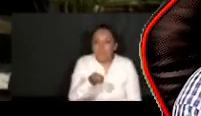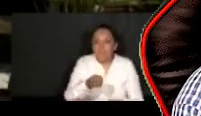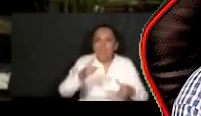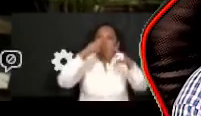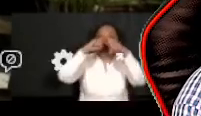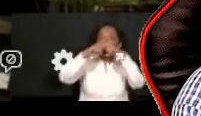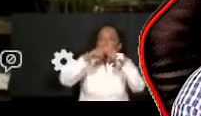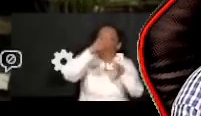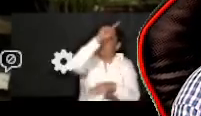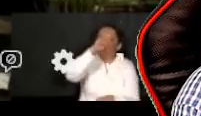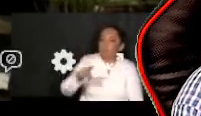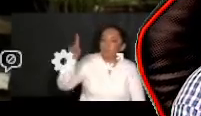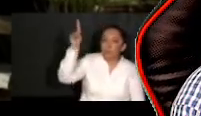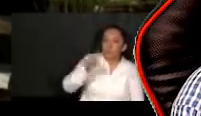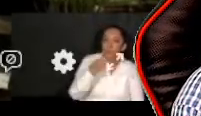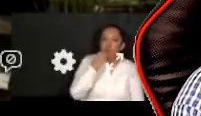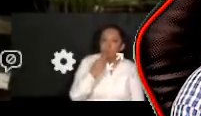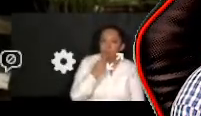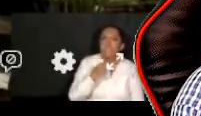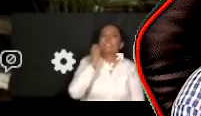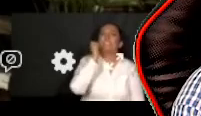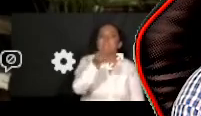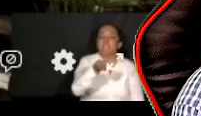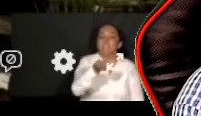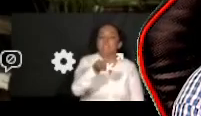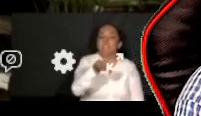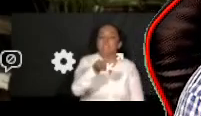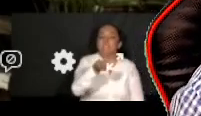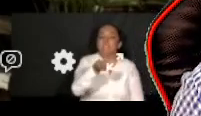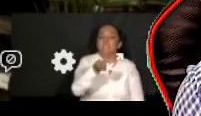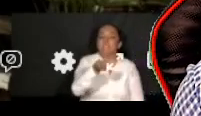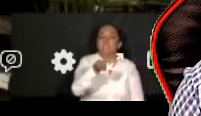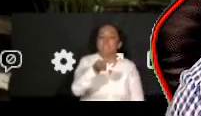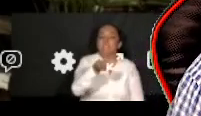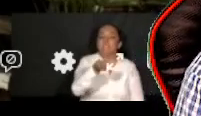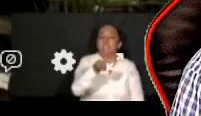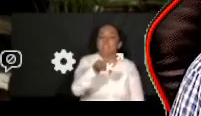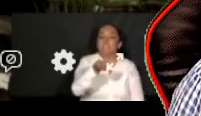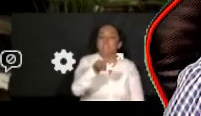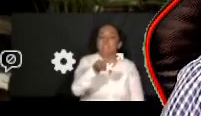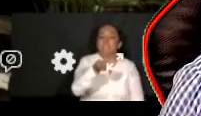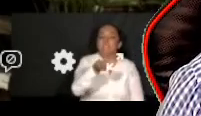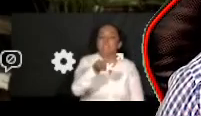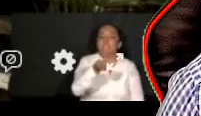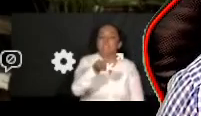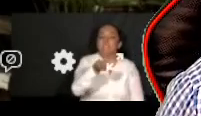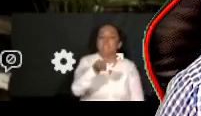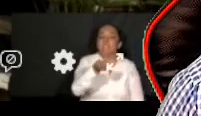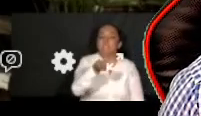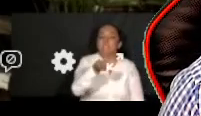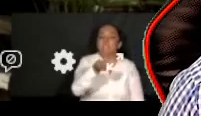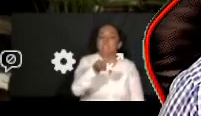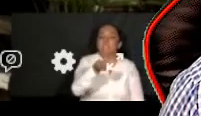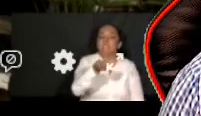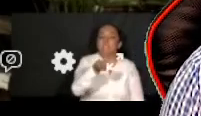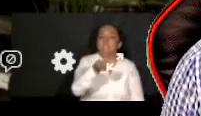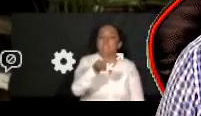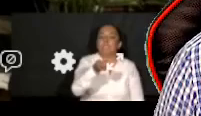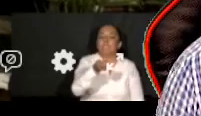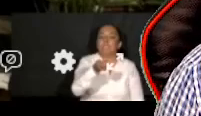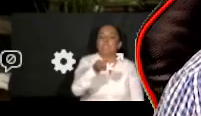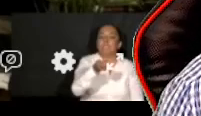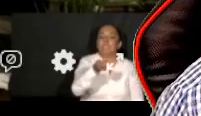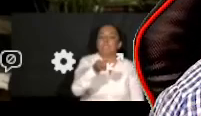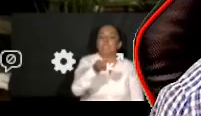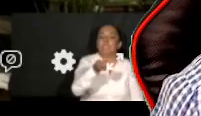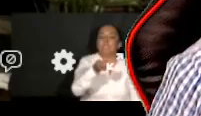X. México, creo en... Bueno. ¿Cómo lo ves, señores? Así las cosas,